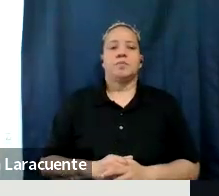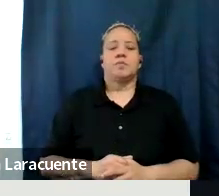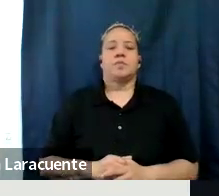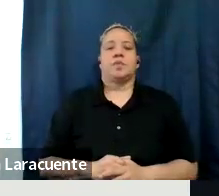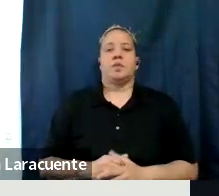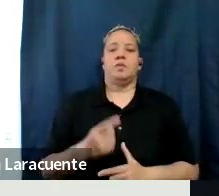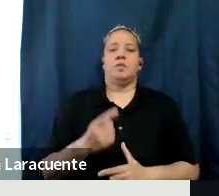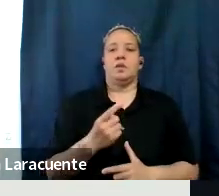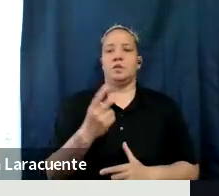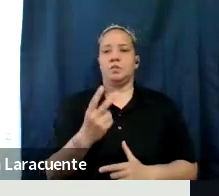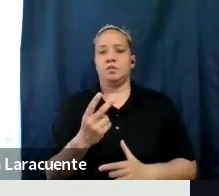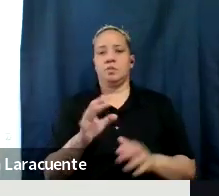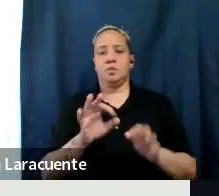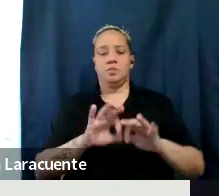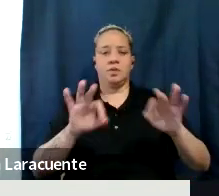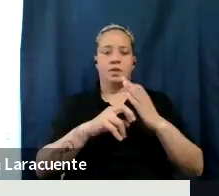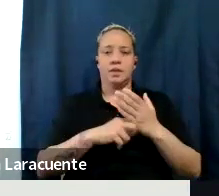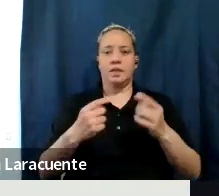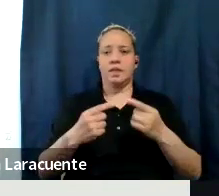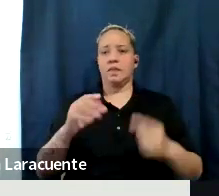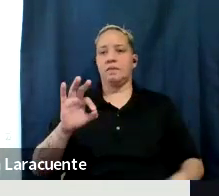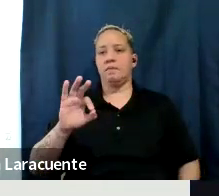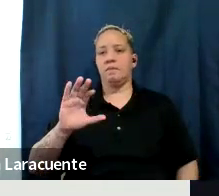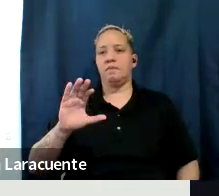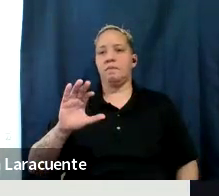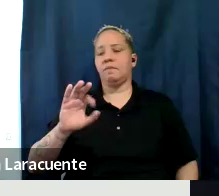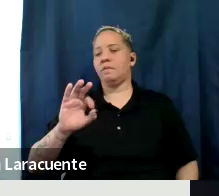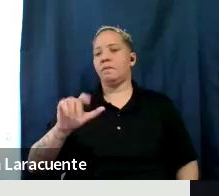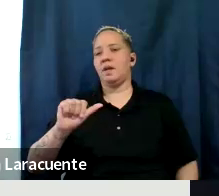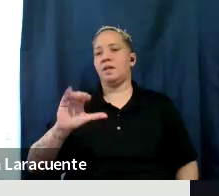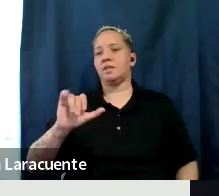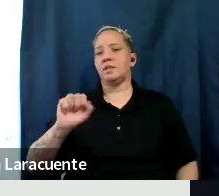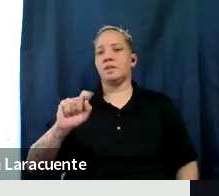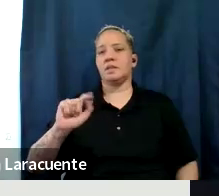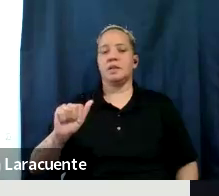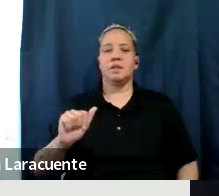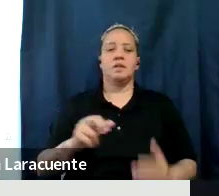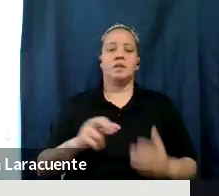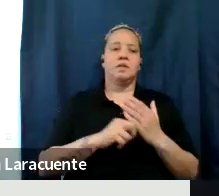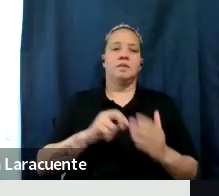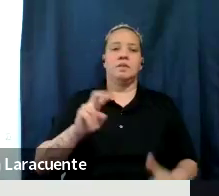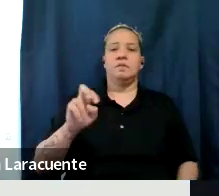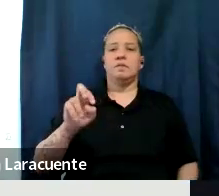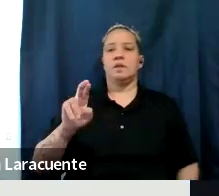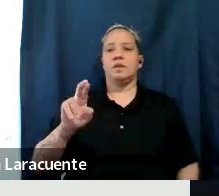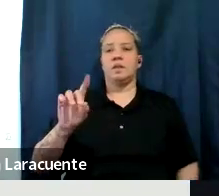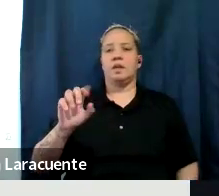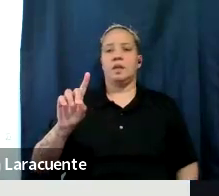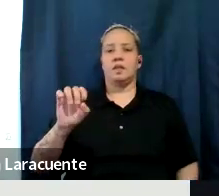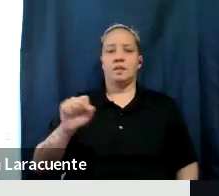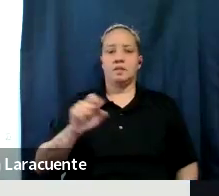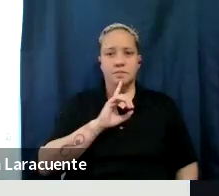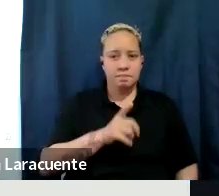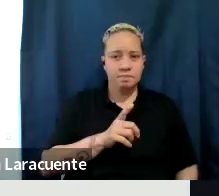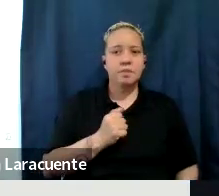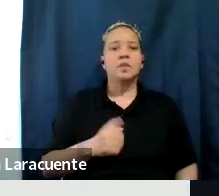grandes revistas antifascistas. La revista Verdades se publica en el ámbito de la Universidad de Puerto Rico